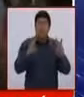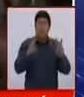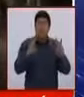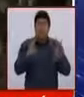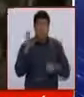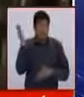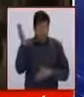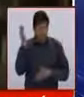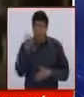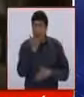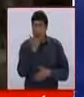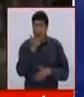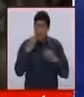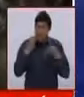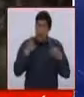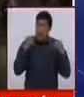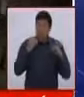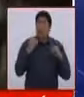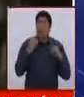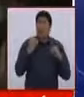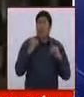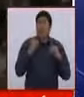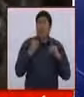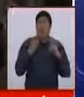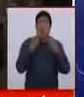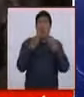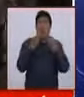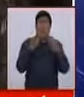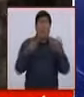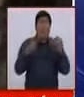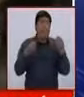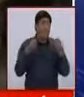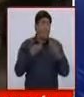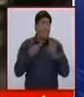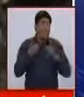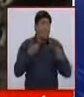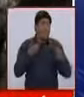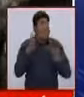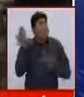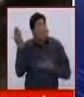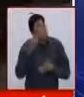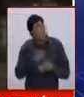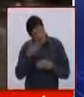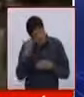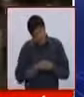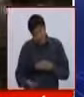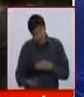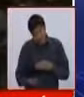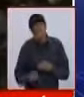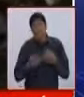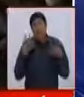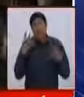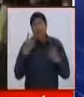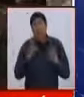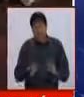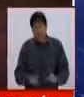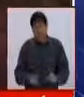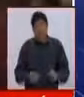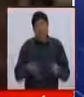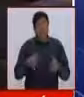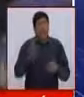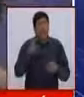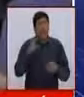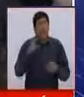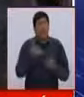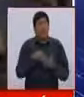que este tipo de negocios piramidales terminan en lo que estamos viendo ahora tantas víctimas se habla de